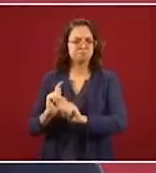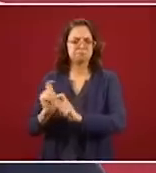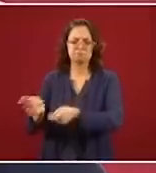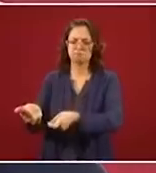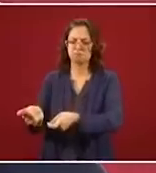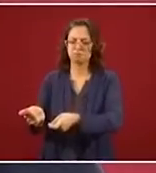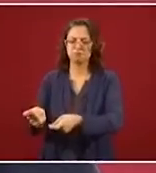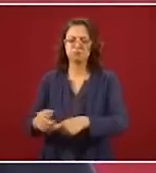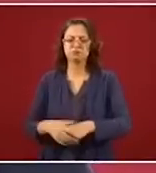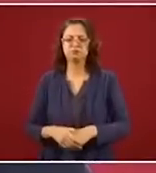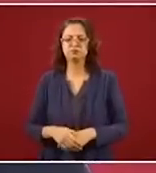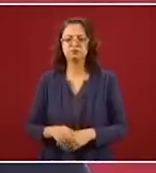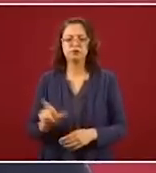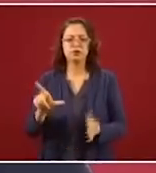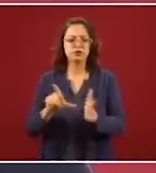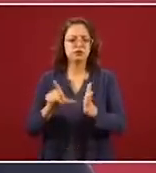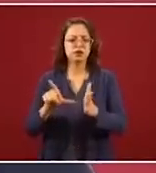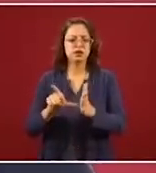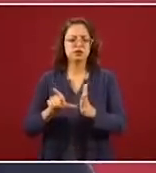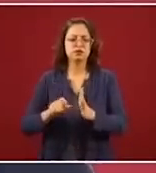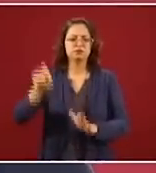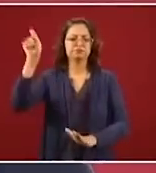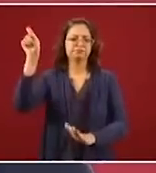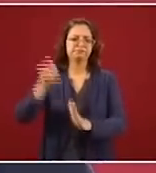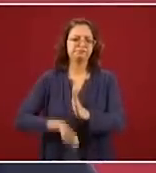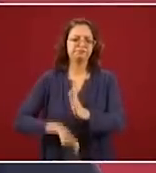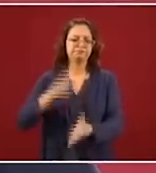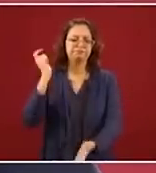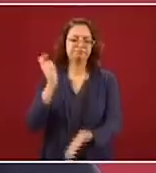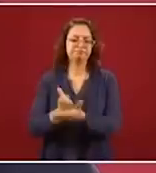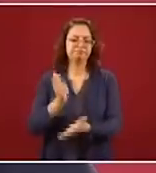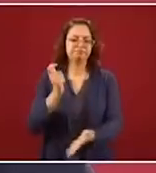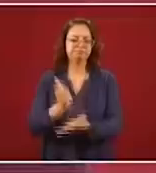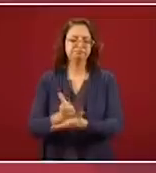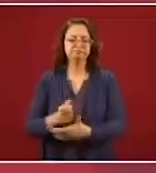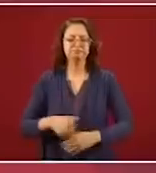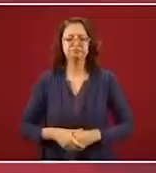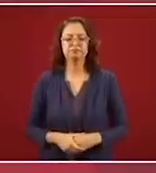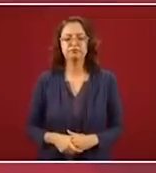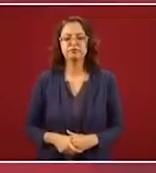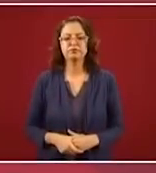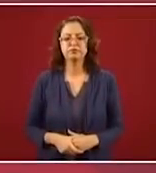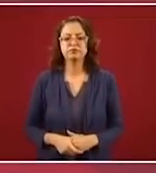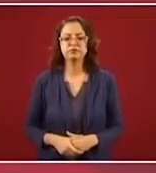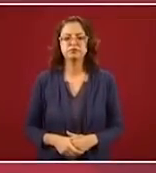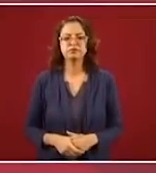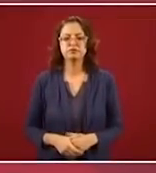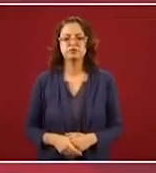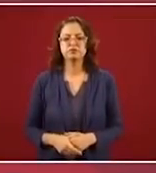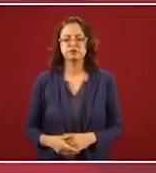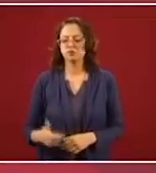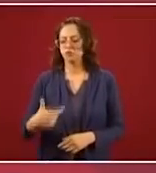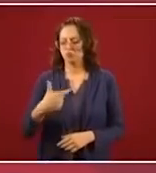con una tarjeta. O sea, consumí esto.